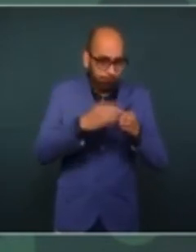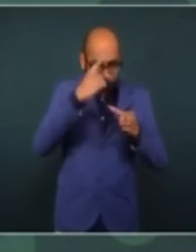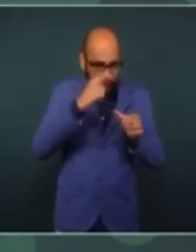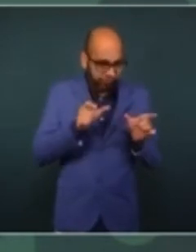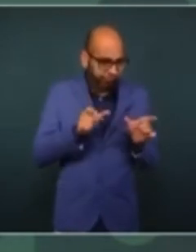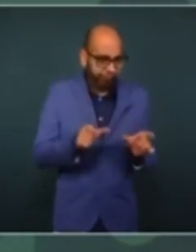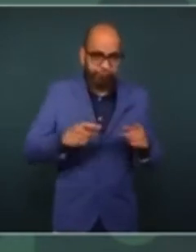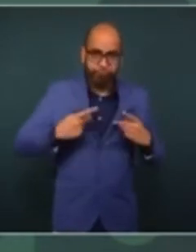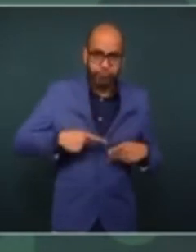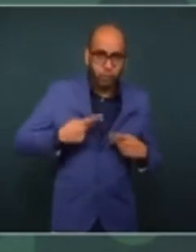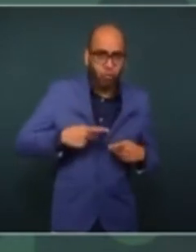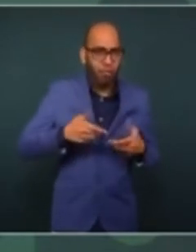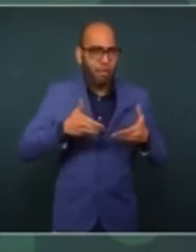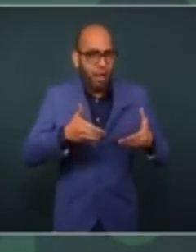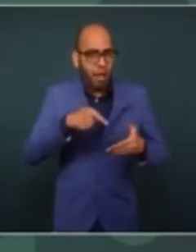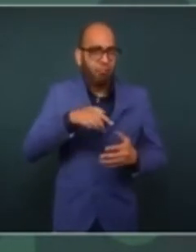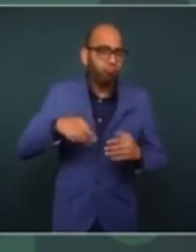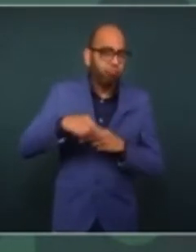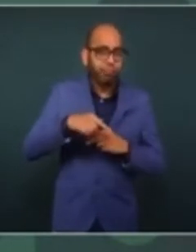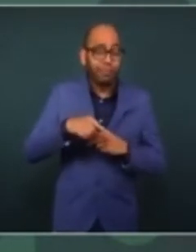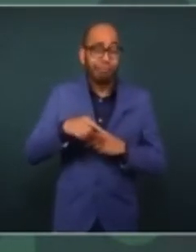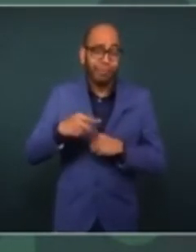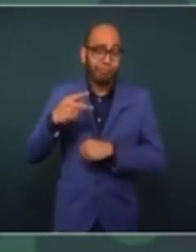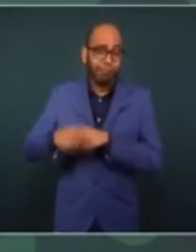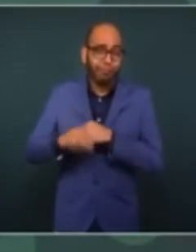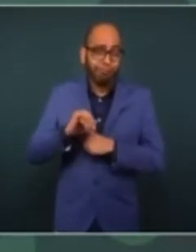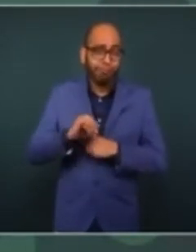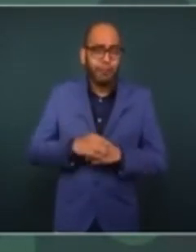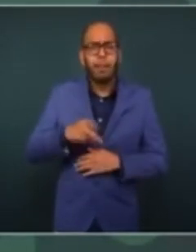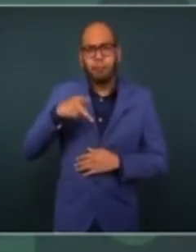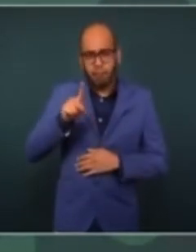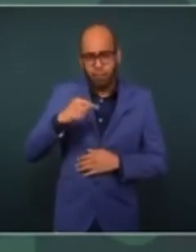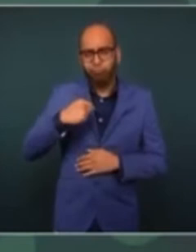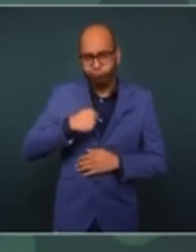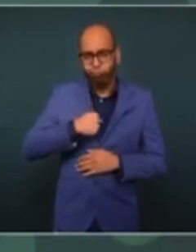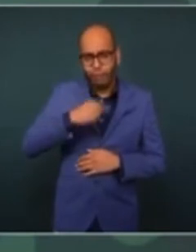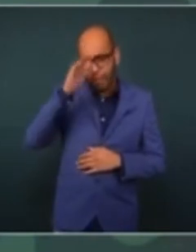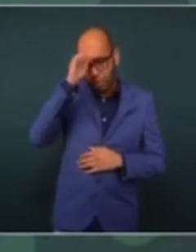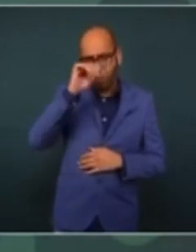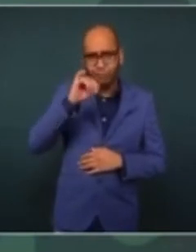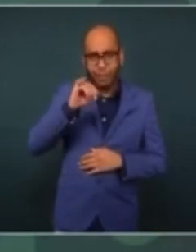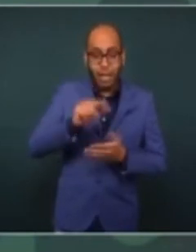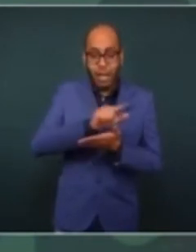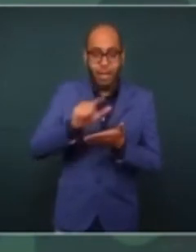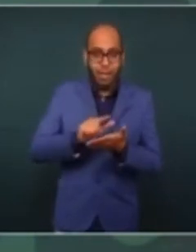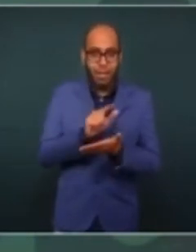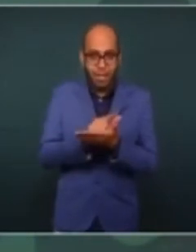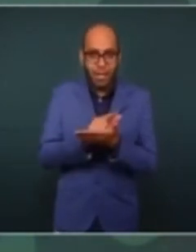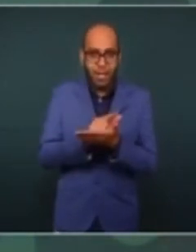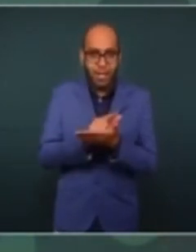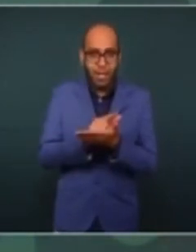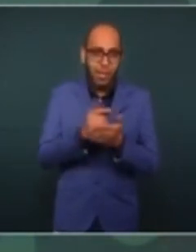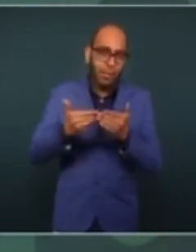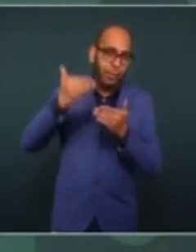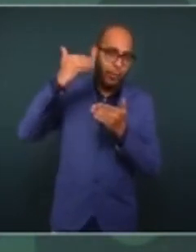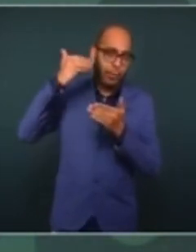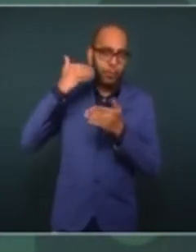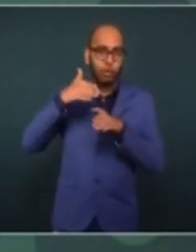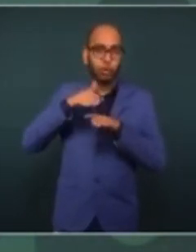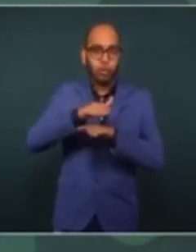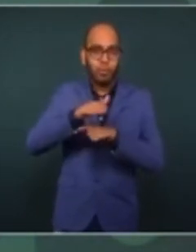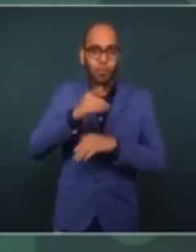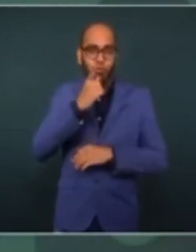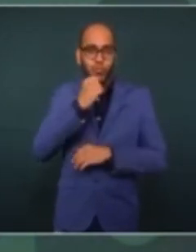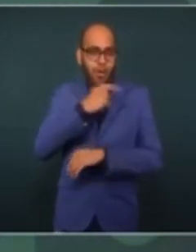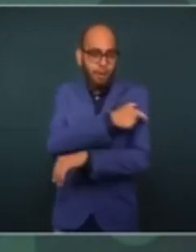Sin embargo, yo estuve y estoy de acuerdo, defendí la Ley de Seguridad Interior, contrario a lo que